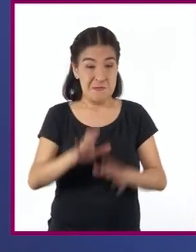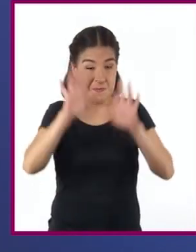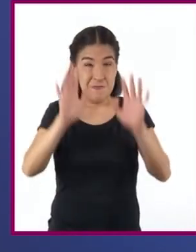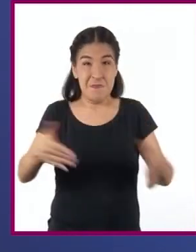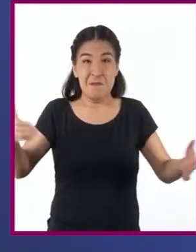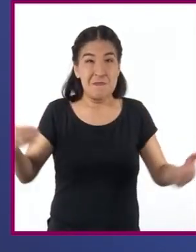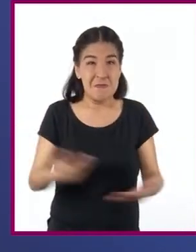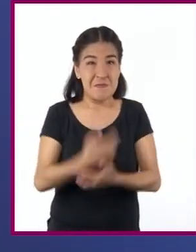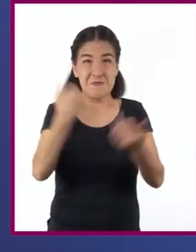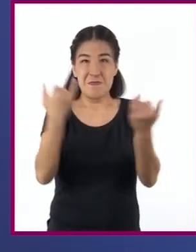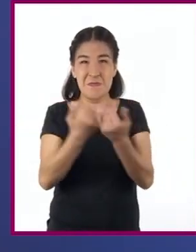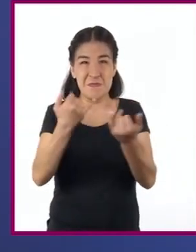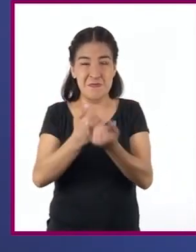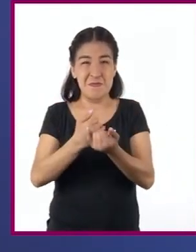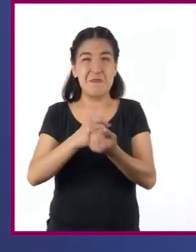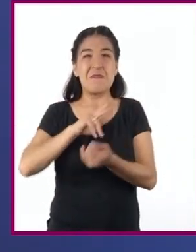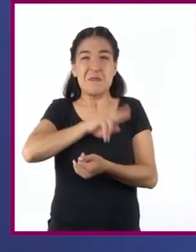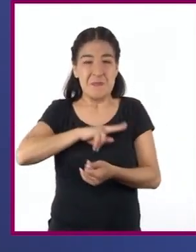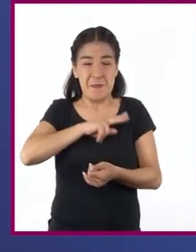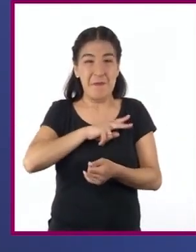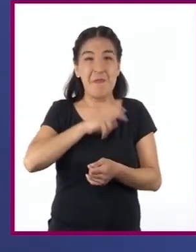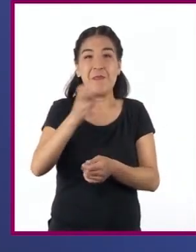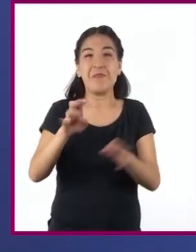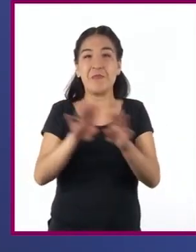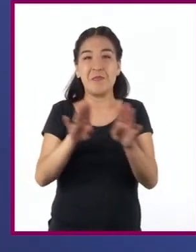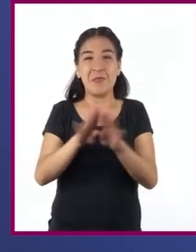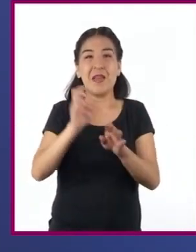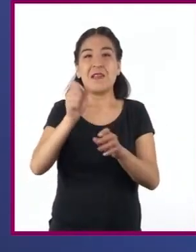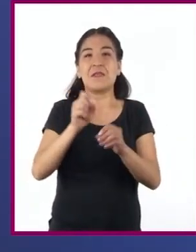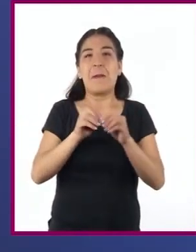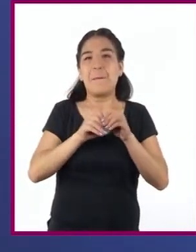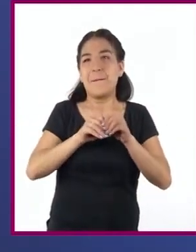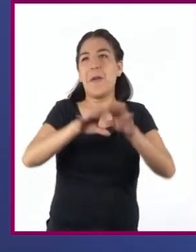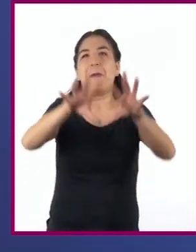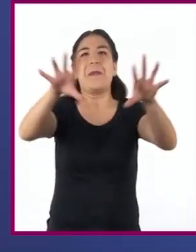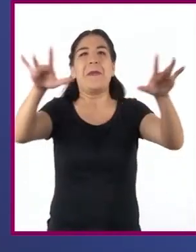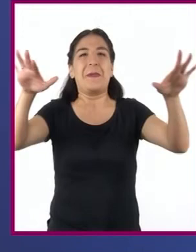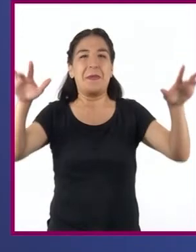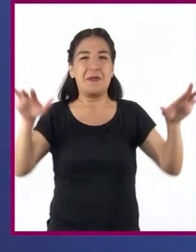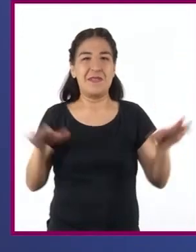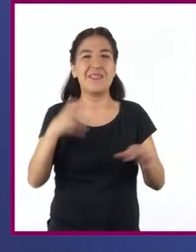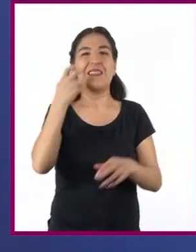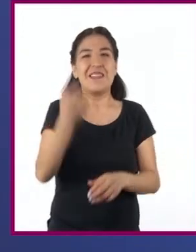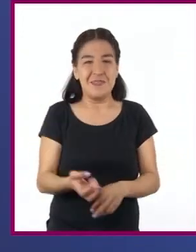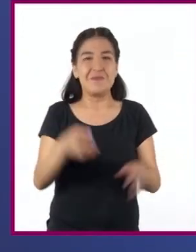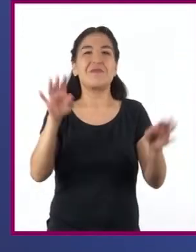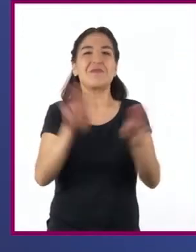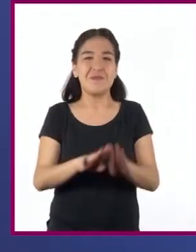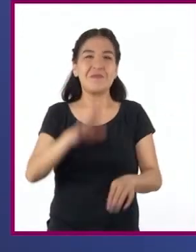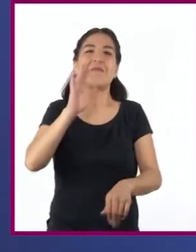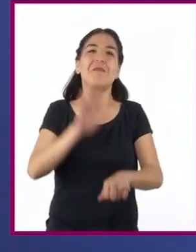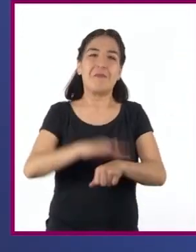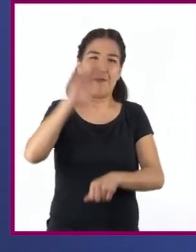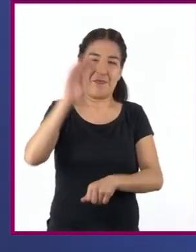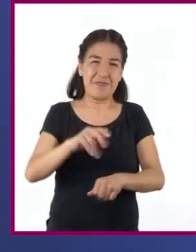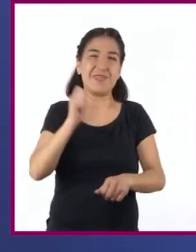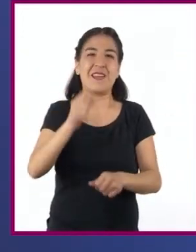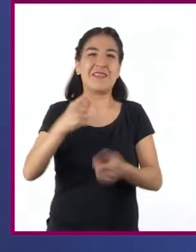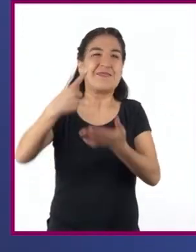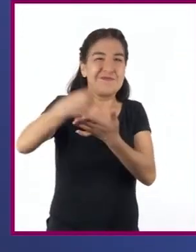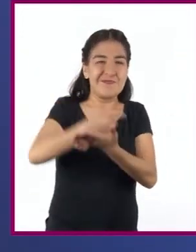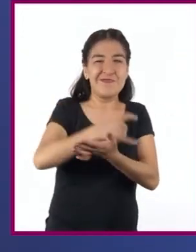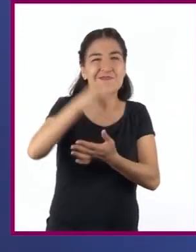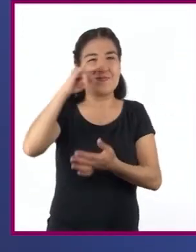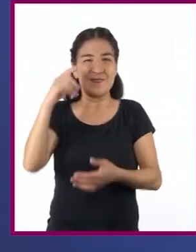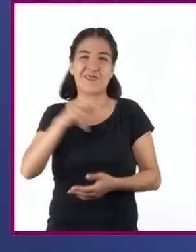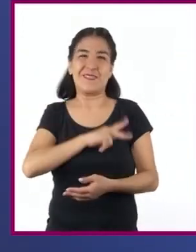reproducción, basta con que se expulse estas células al medio y de ellas crecerán tantos nuevos individuos como esporas